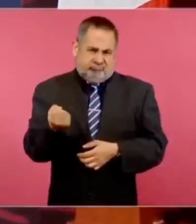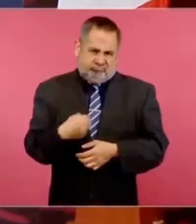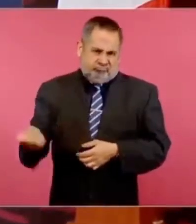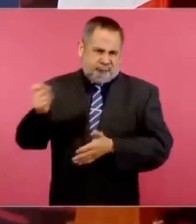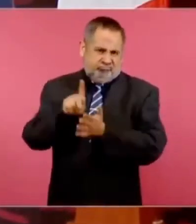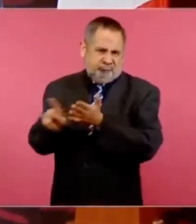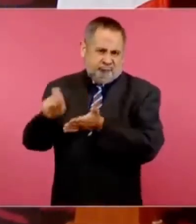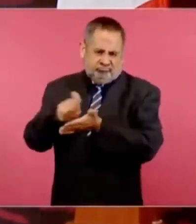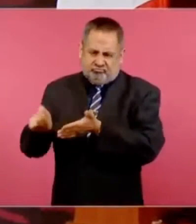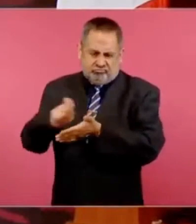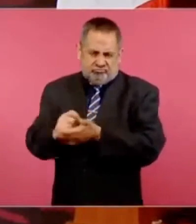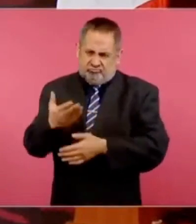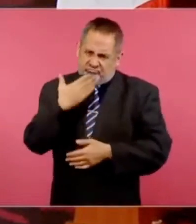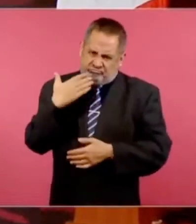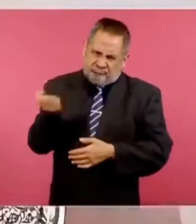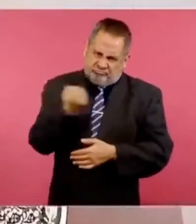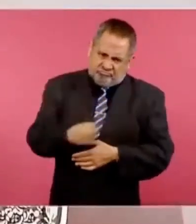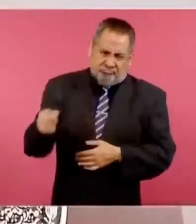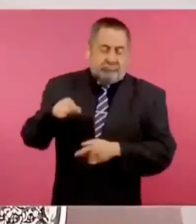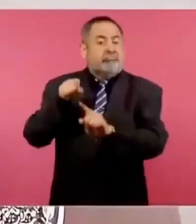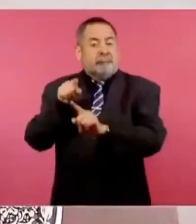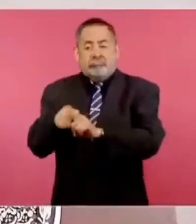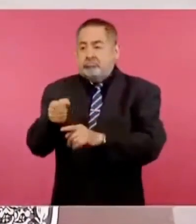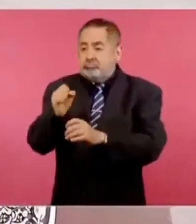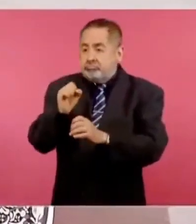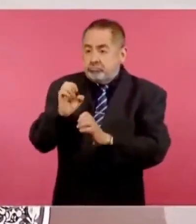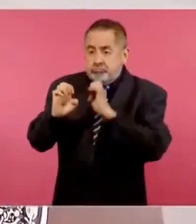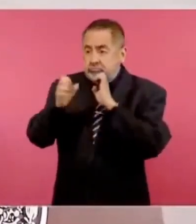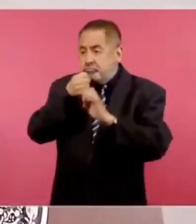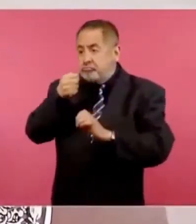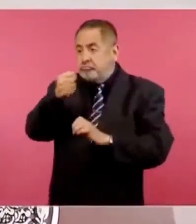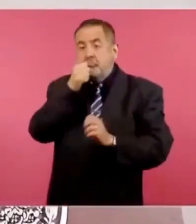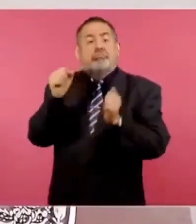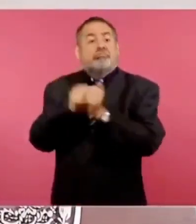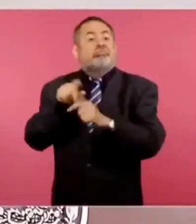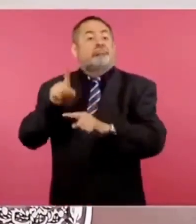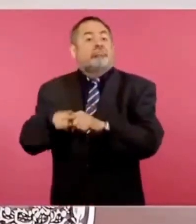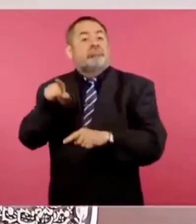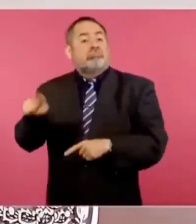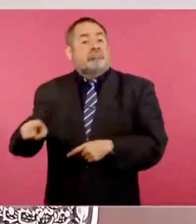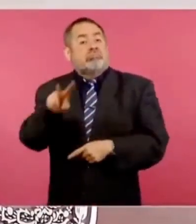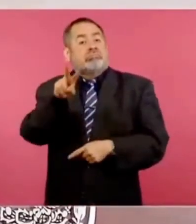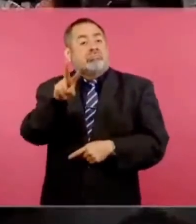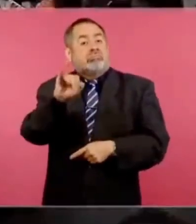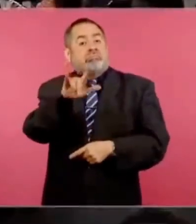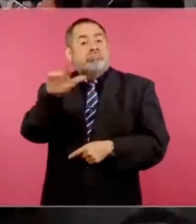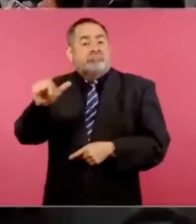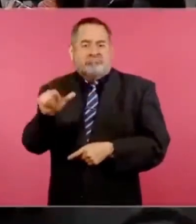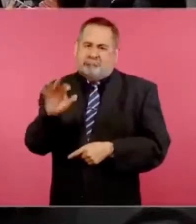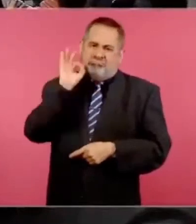que llegó a entrevistar a Francisco Villa.